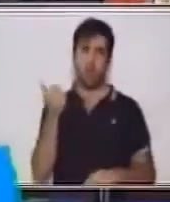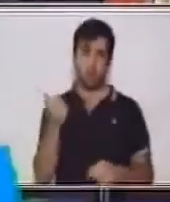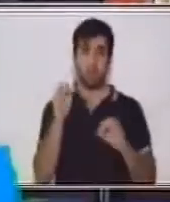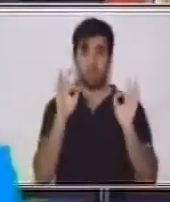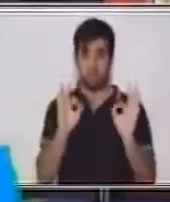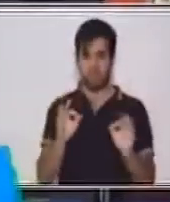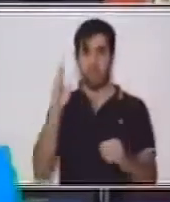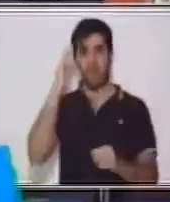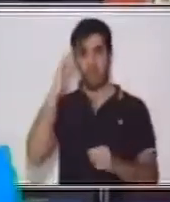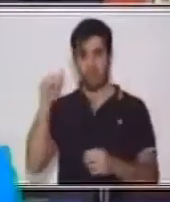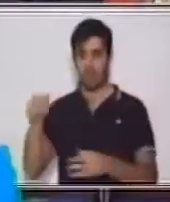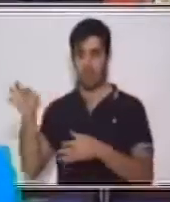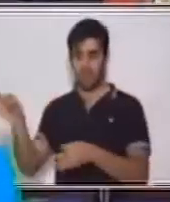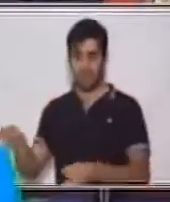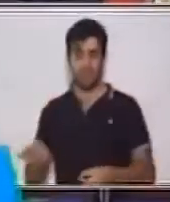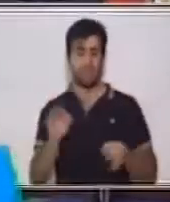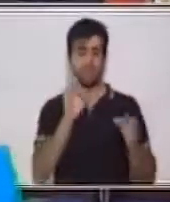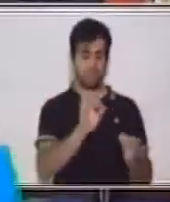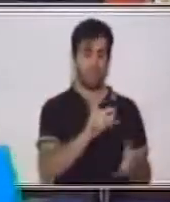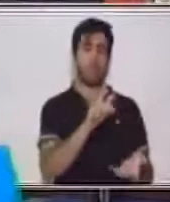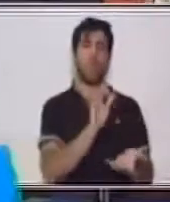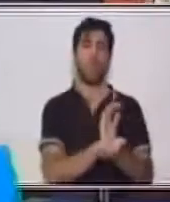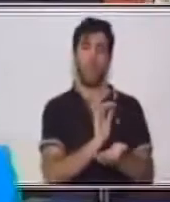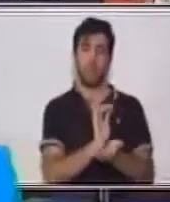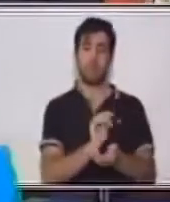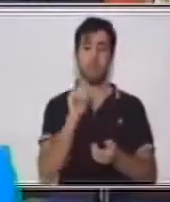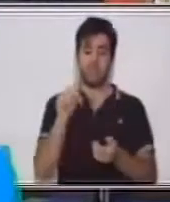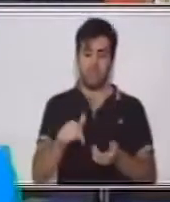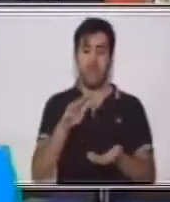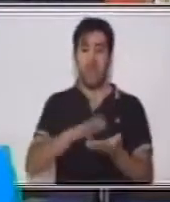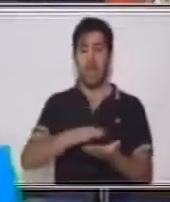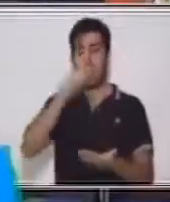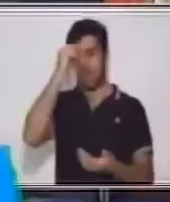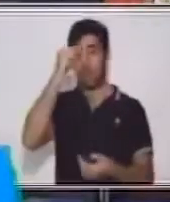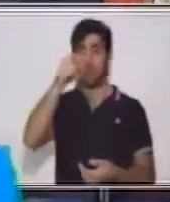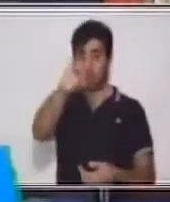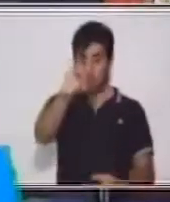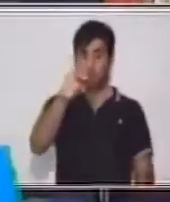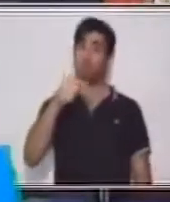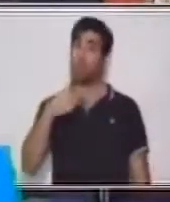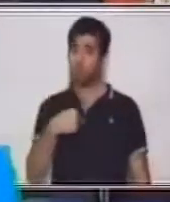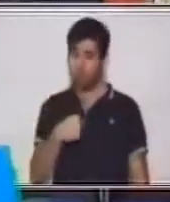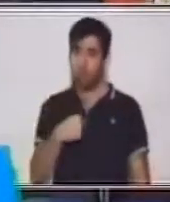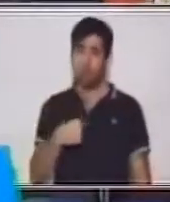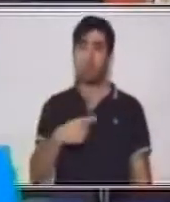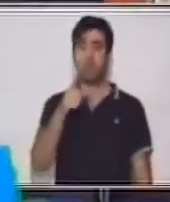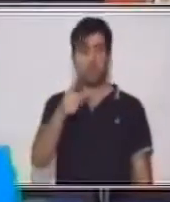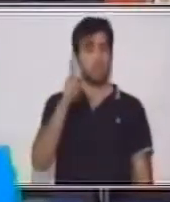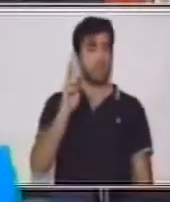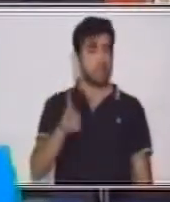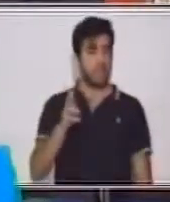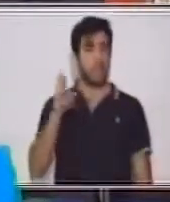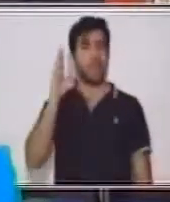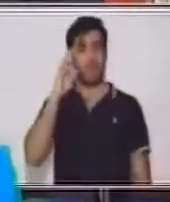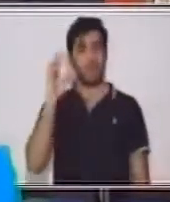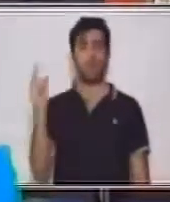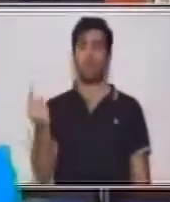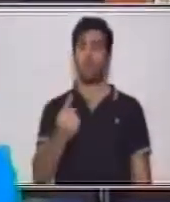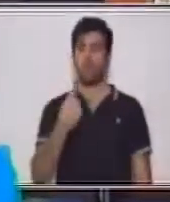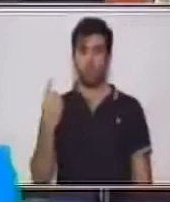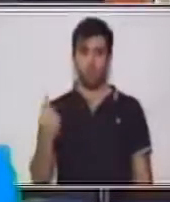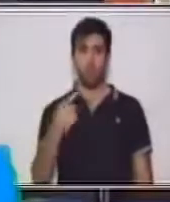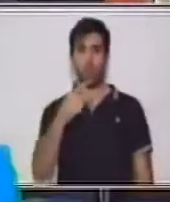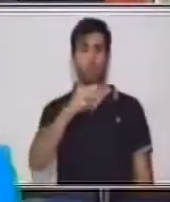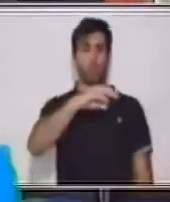recuerda, este es un espacio de encuentro entre tú y yo. No olvides lavarte las manos con agua y